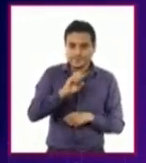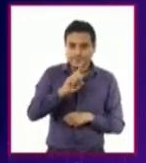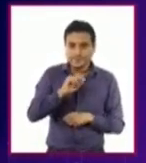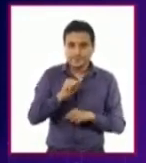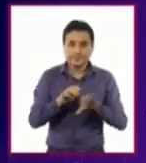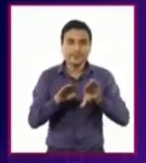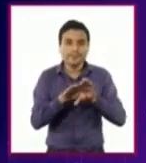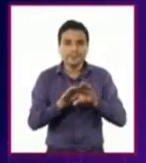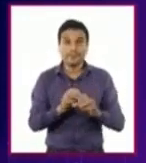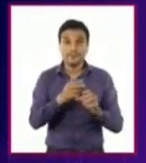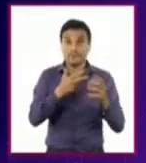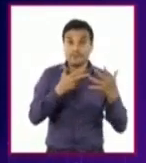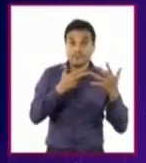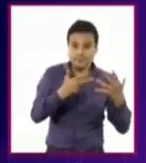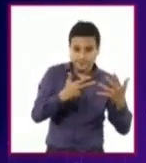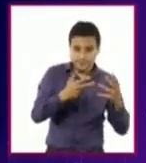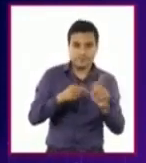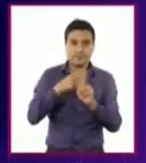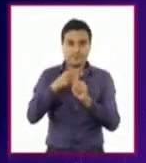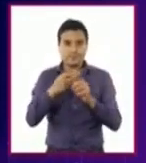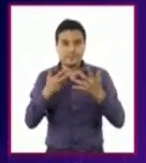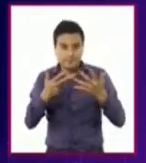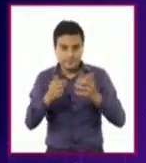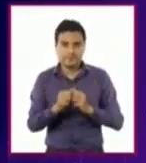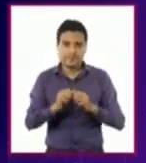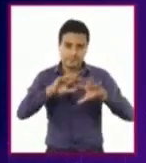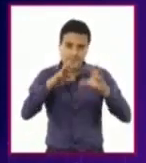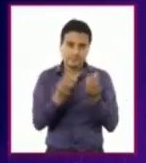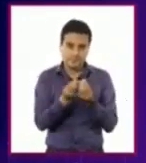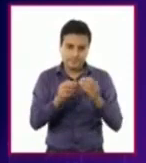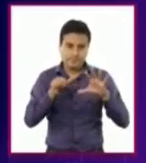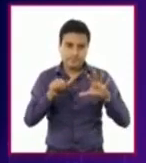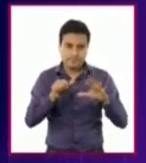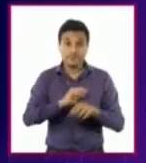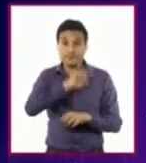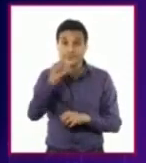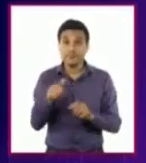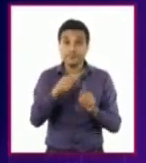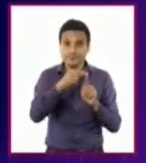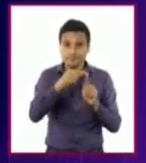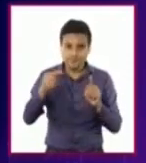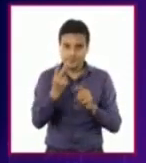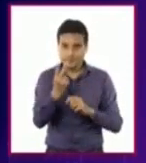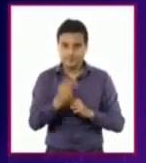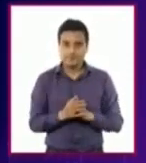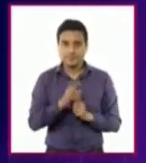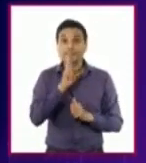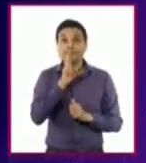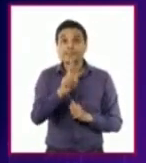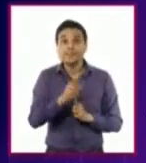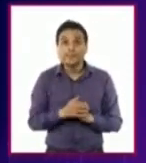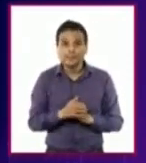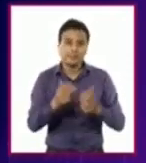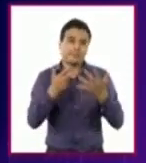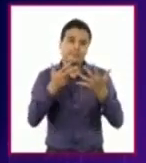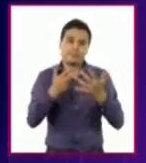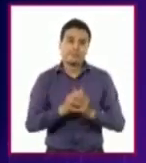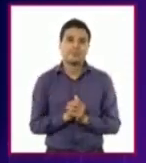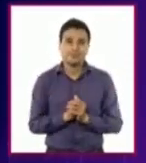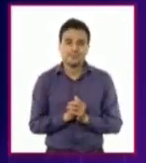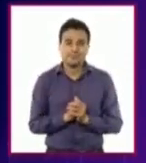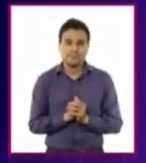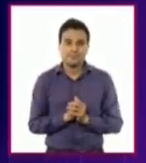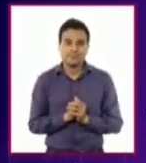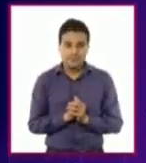sumando 8 más 8 que es igual a 16 en seguida se divide entre 2 lo que resulta 8 por lo